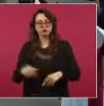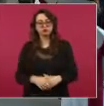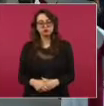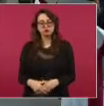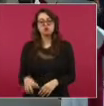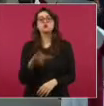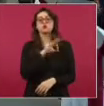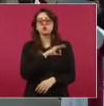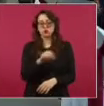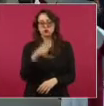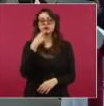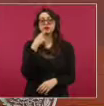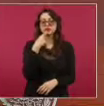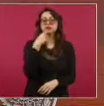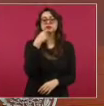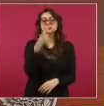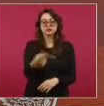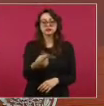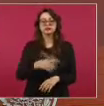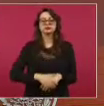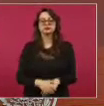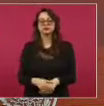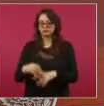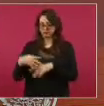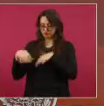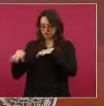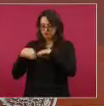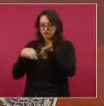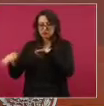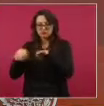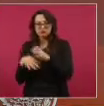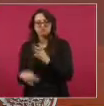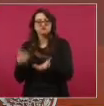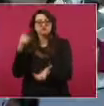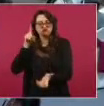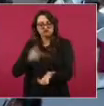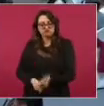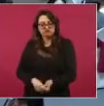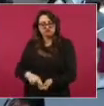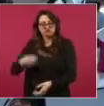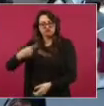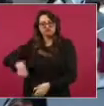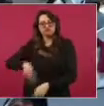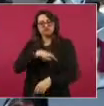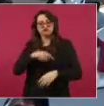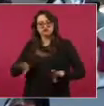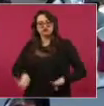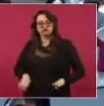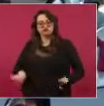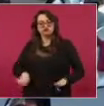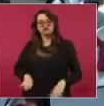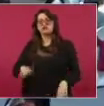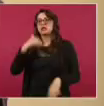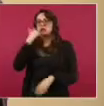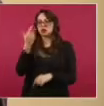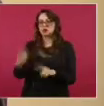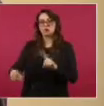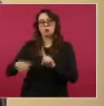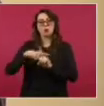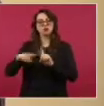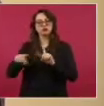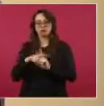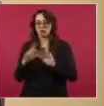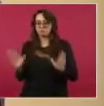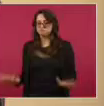temor a equivocarnos, que en el ADN de la clase trabajadora está el construir, el edificar, el